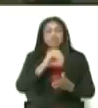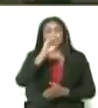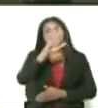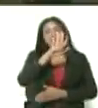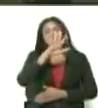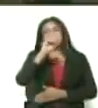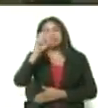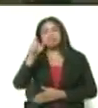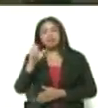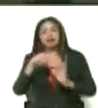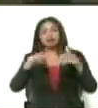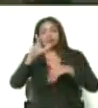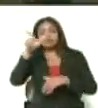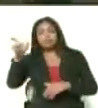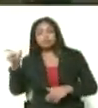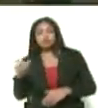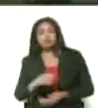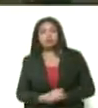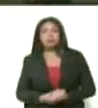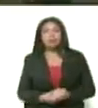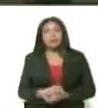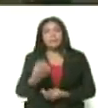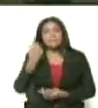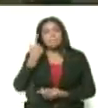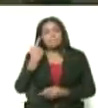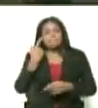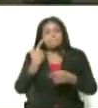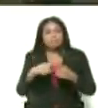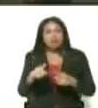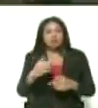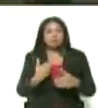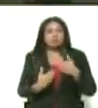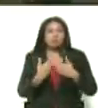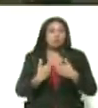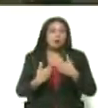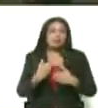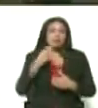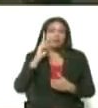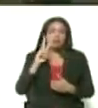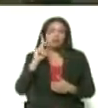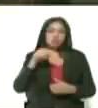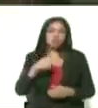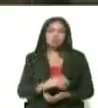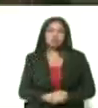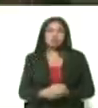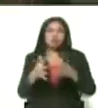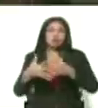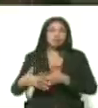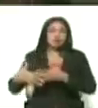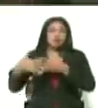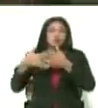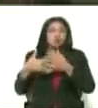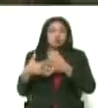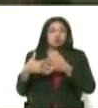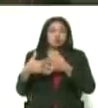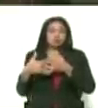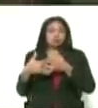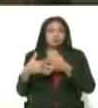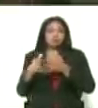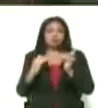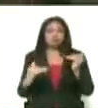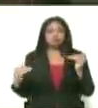102.514 personas. Pero un dato realmente preocupante. Ya los Estados Unidos de Norteamérica